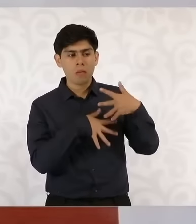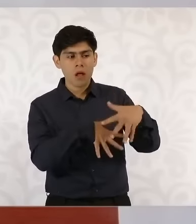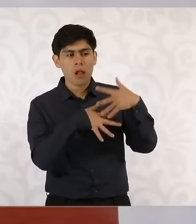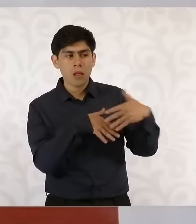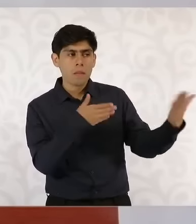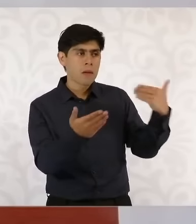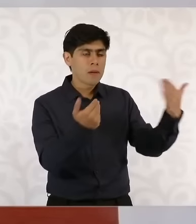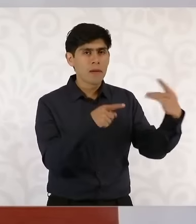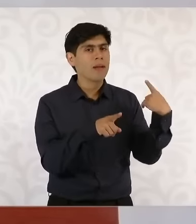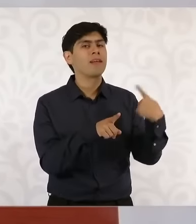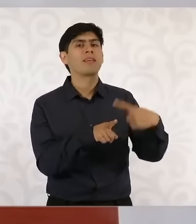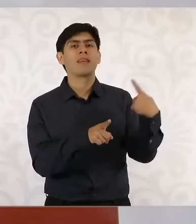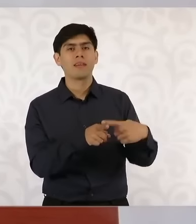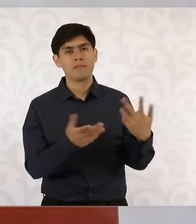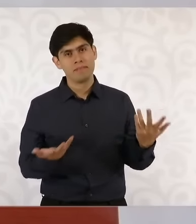Bueno,